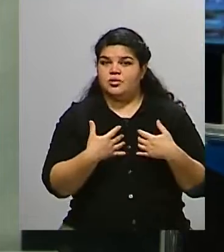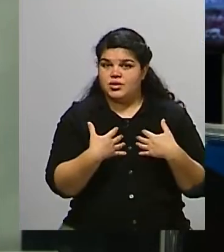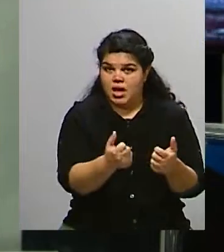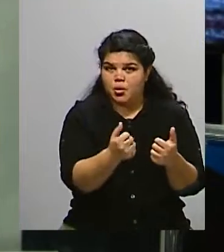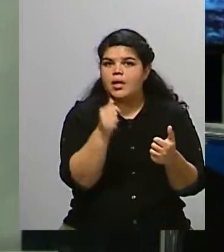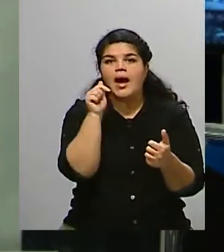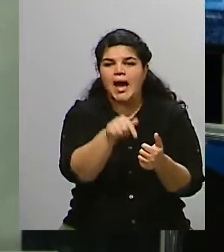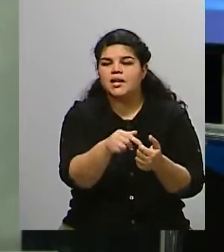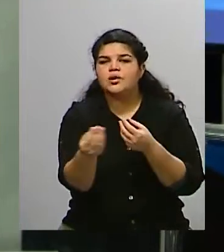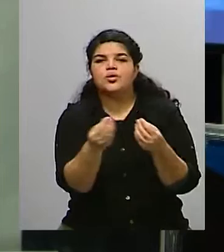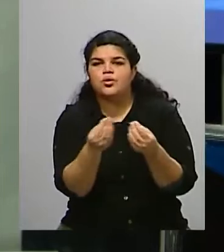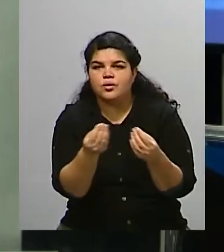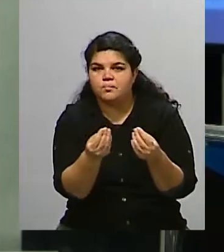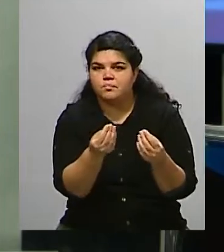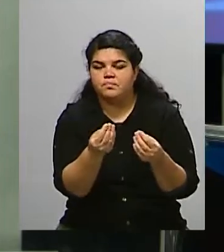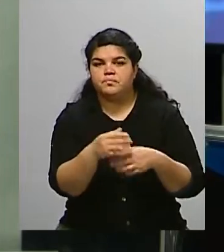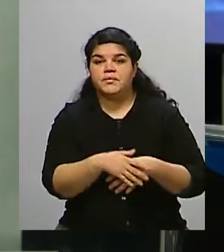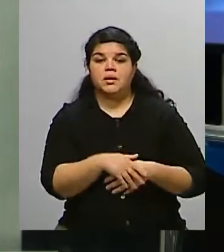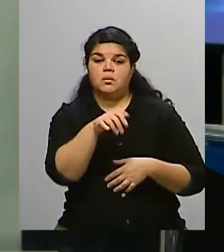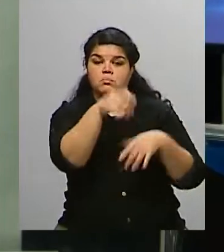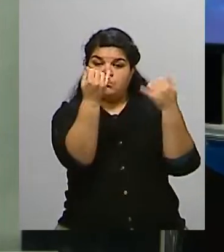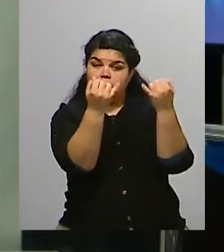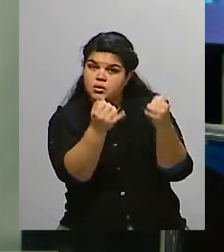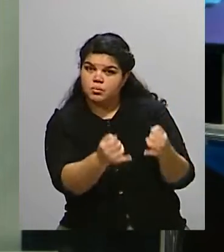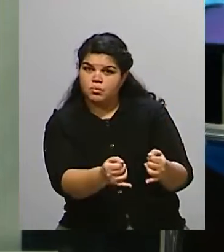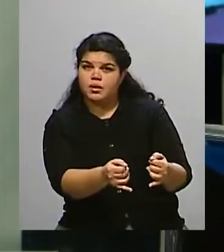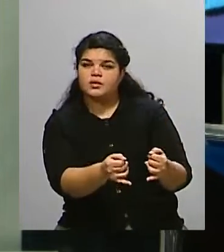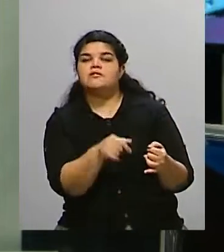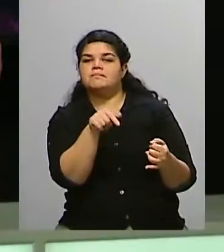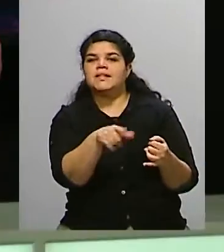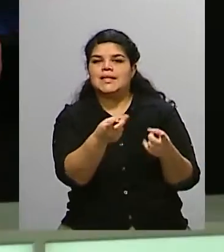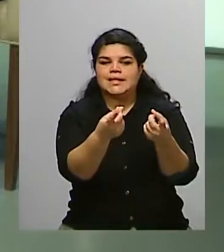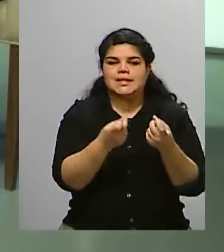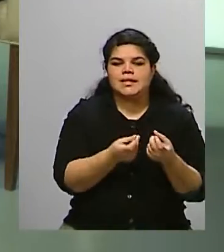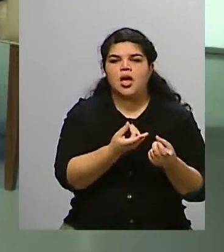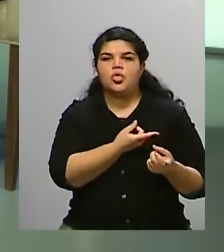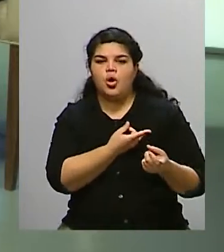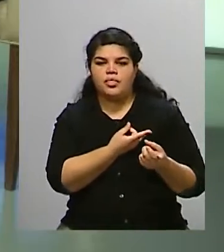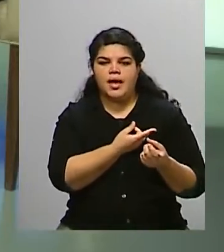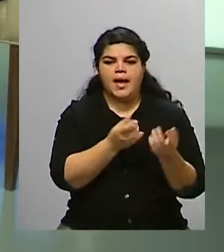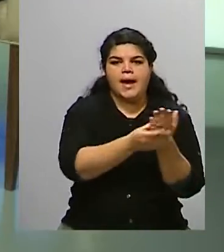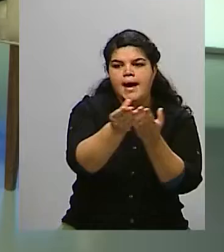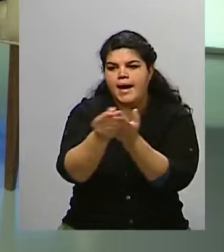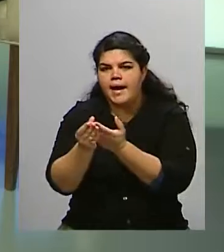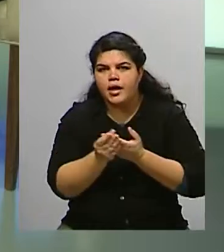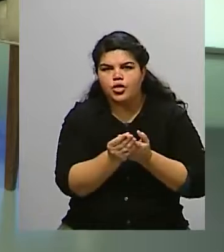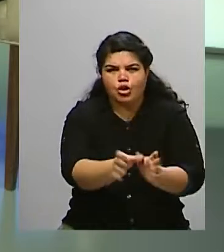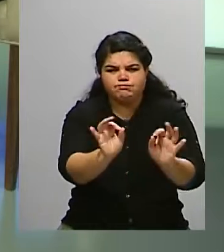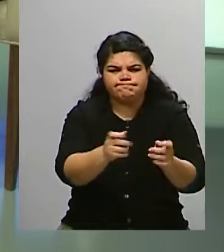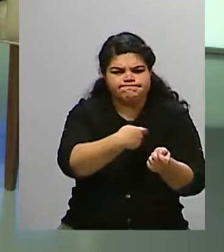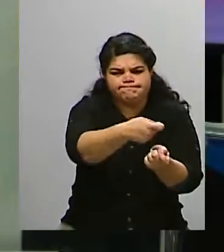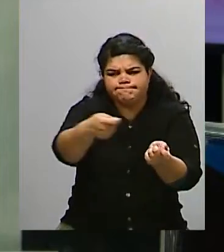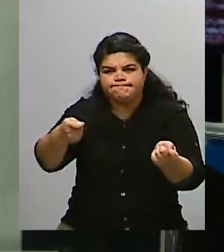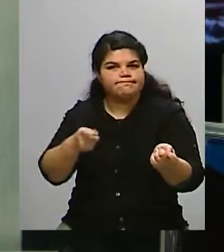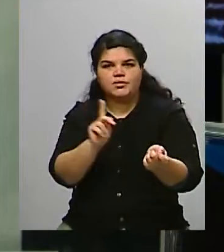son sensibles al momento de tener que elegir, digamos, recortar el gasto, elegir tener que realizar